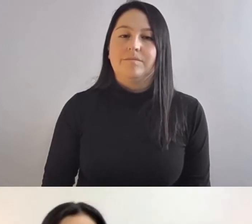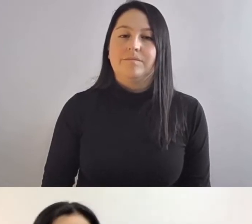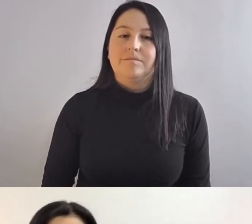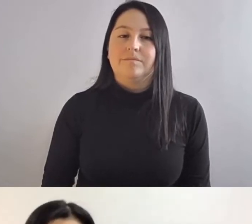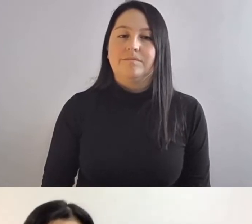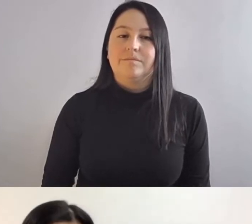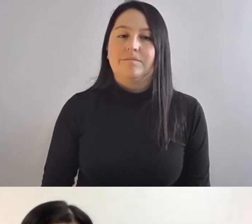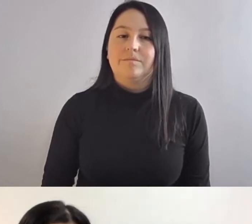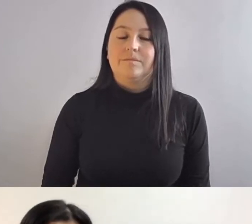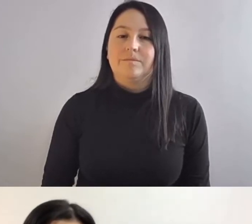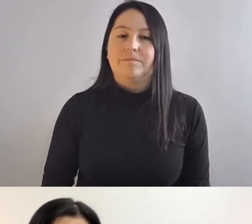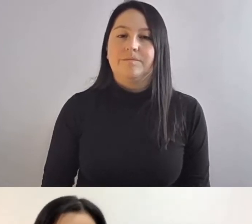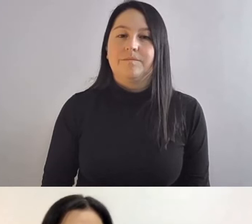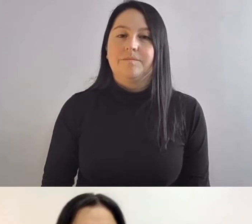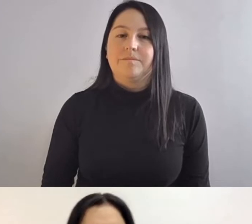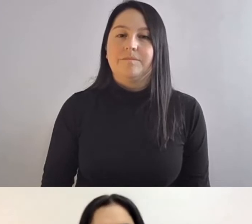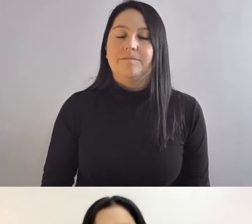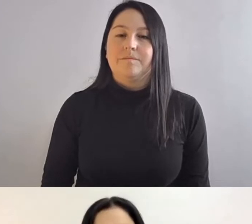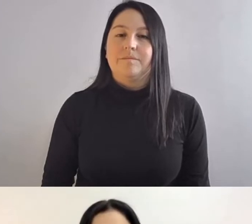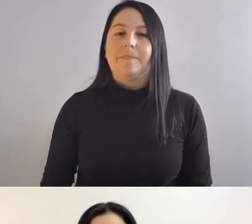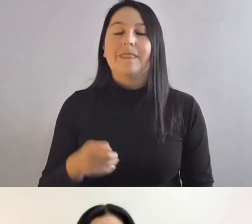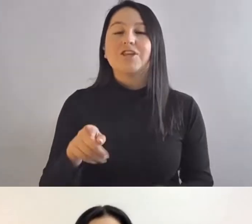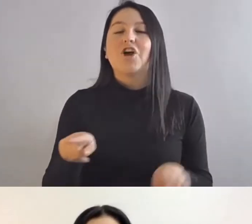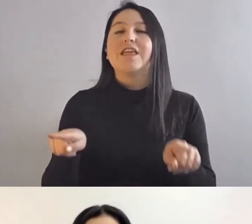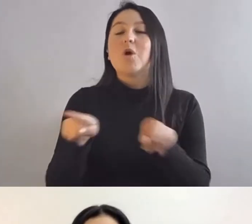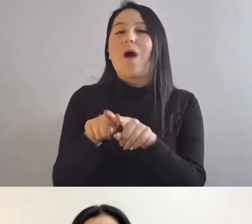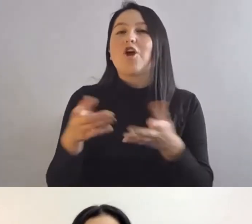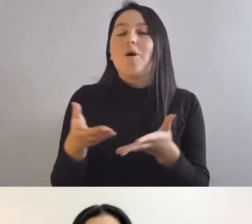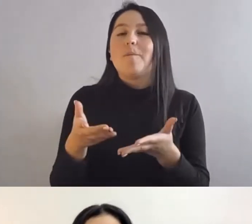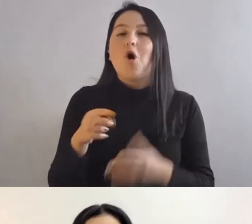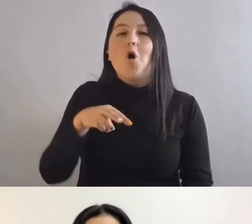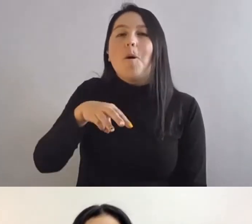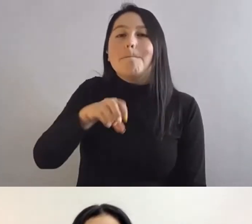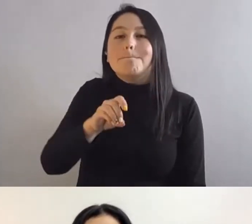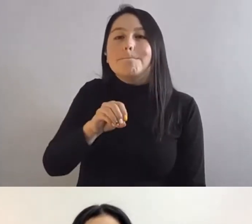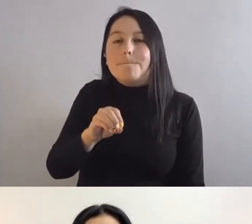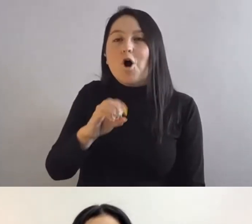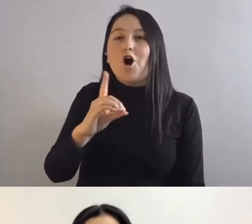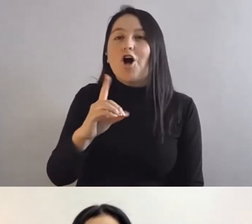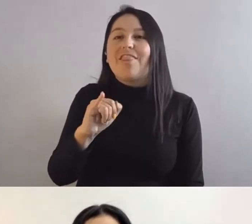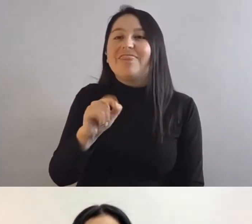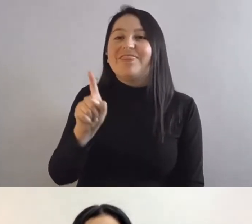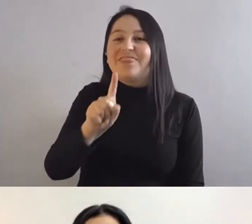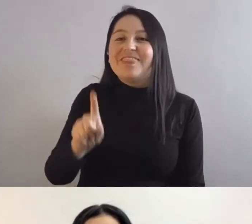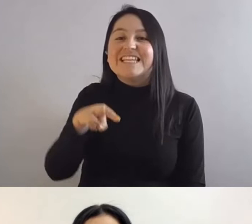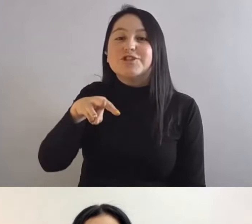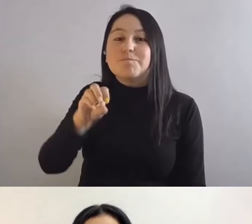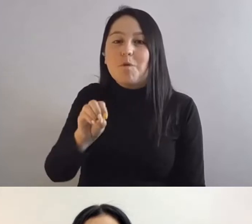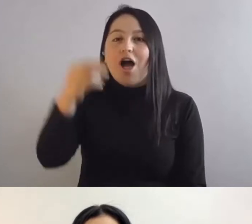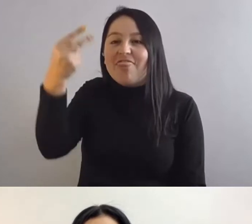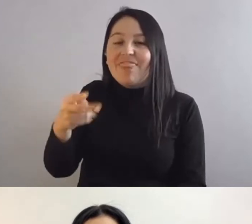y mundial, no. Son como los modismos, tal vez, ¿o no? Como los modismos más locales, que uno adecúa algunas